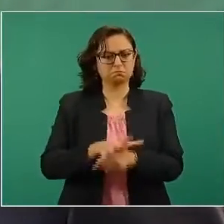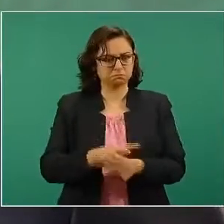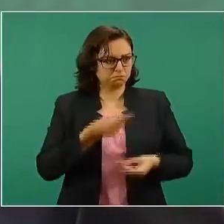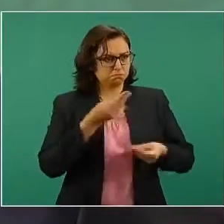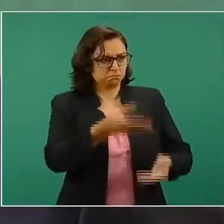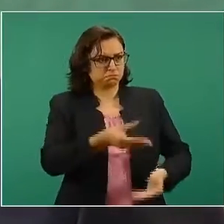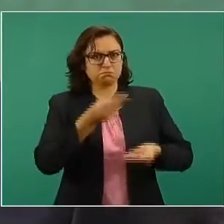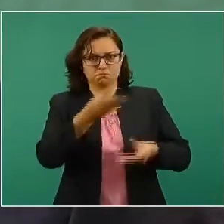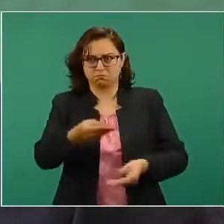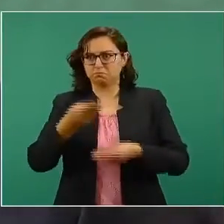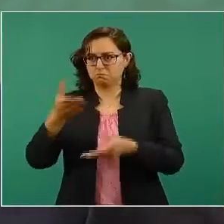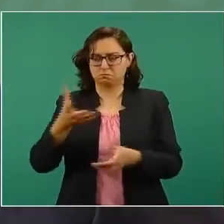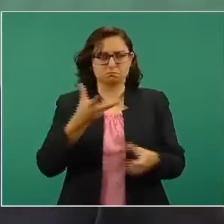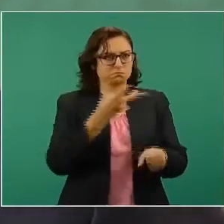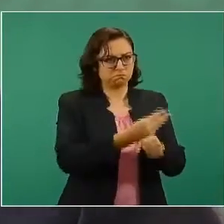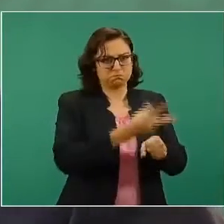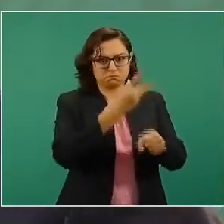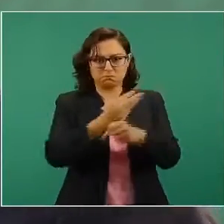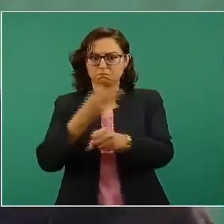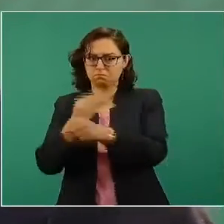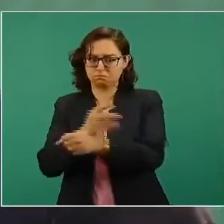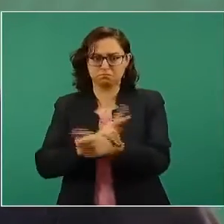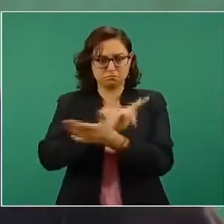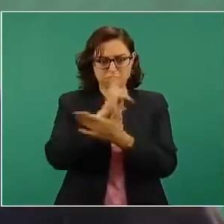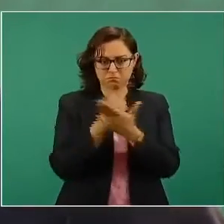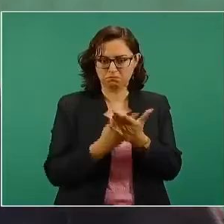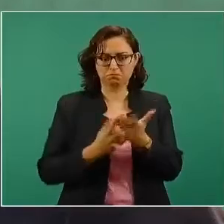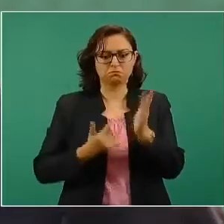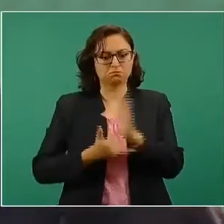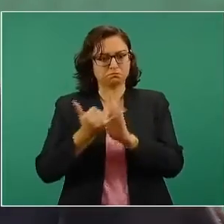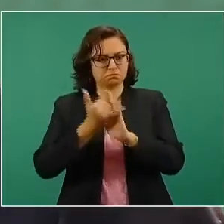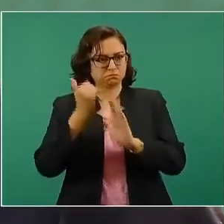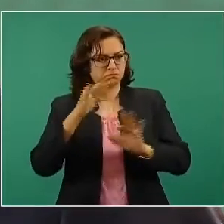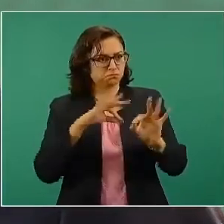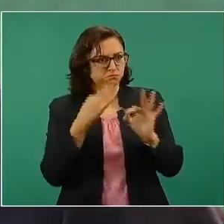continuar y terminar con este programa nacional de reconstrucción.